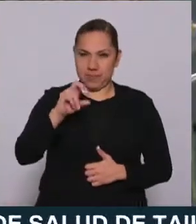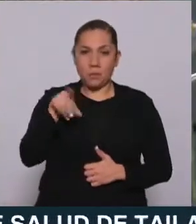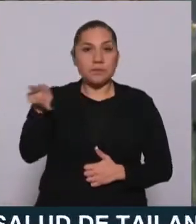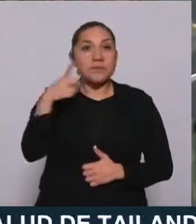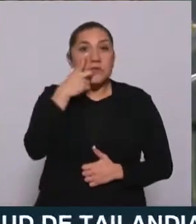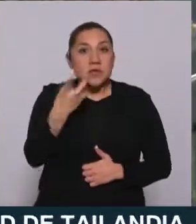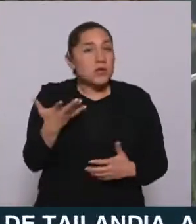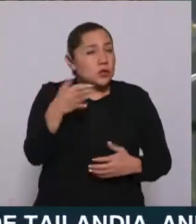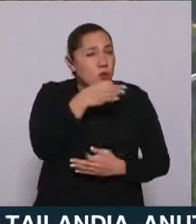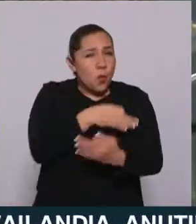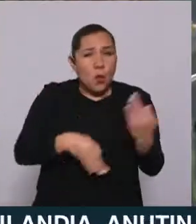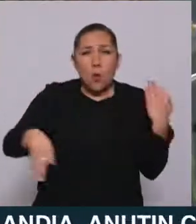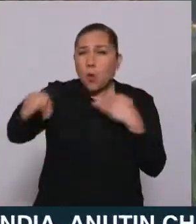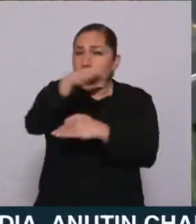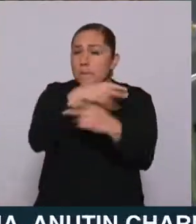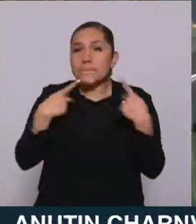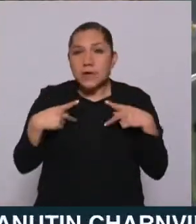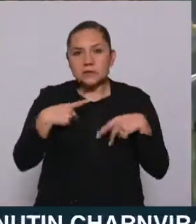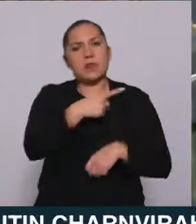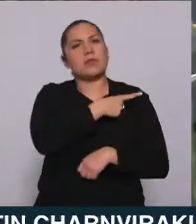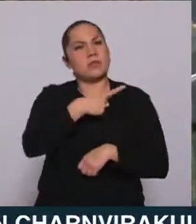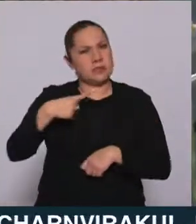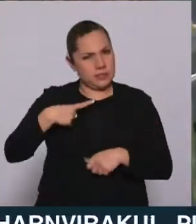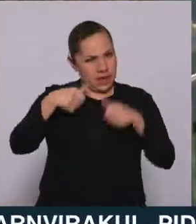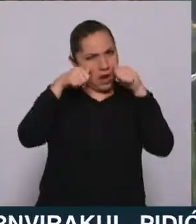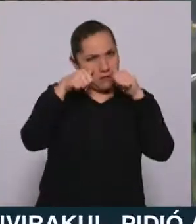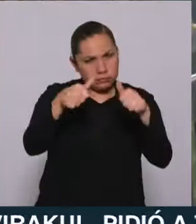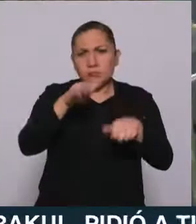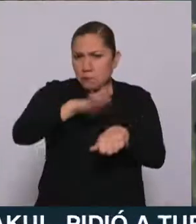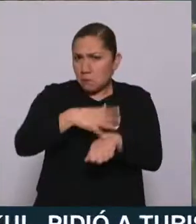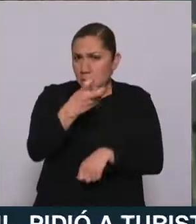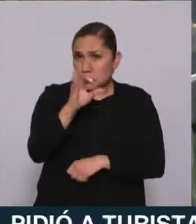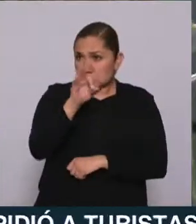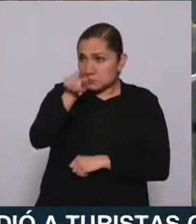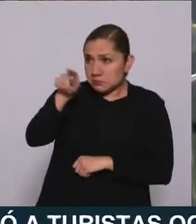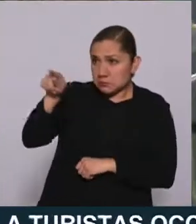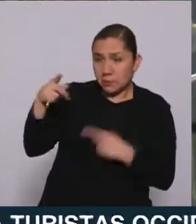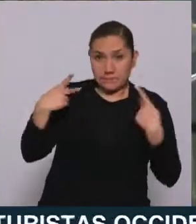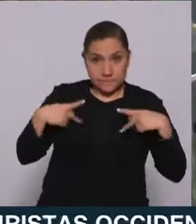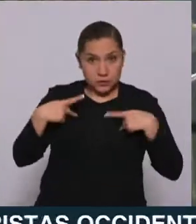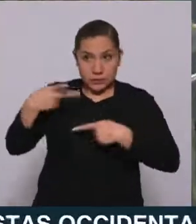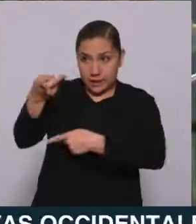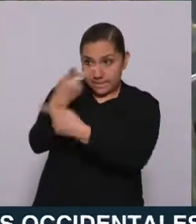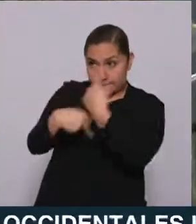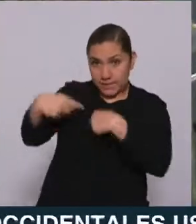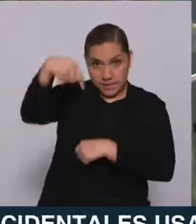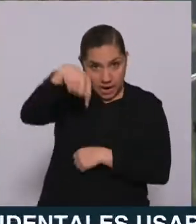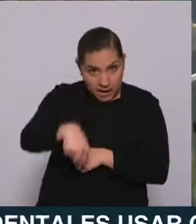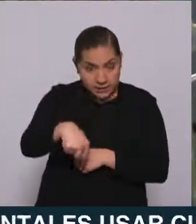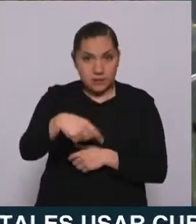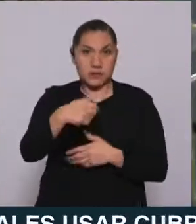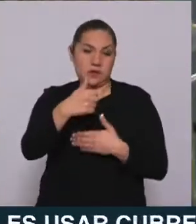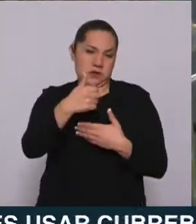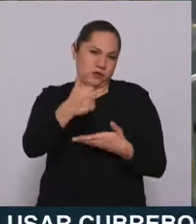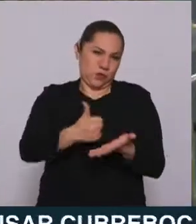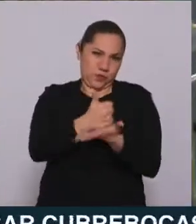ese sentido, cualquier persona que venga aquí al Consejo y tenga un problema que es competencia del gobierno de la